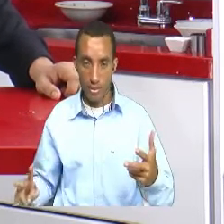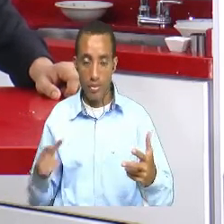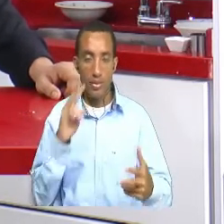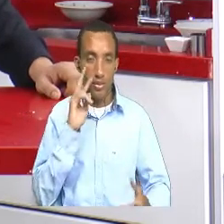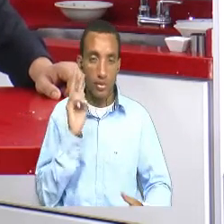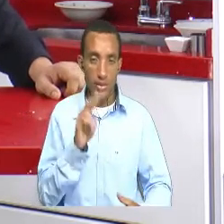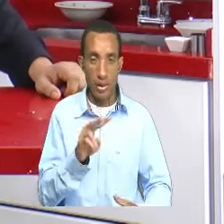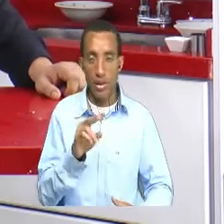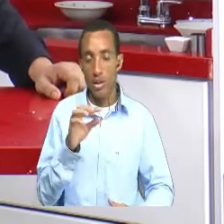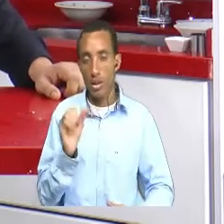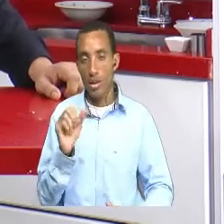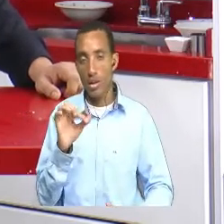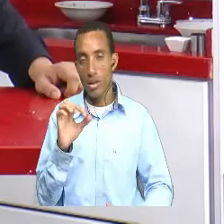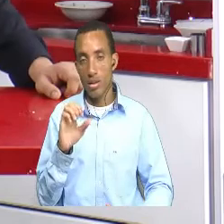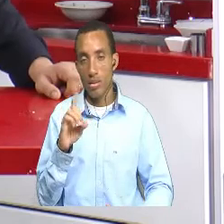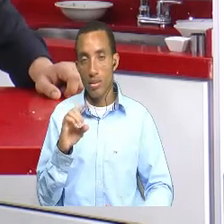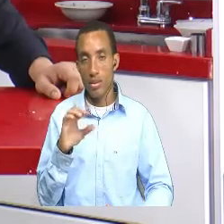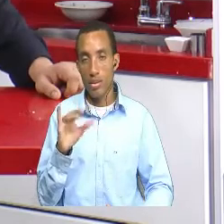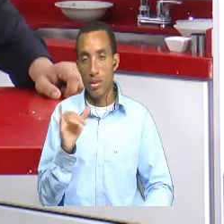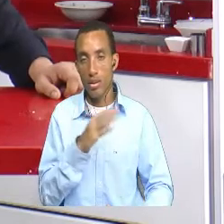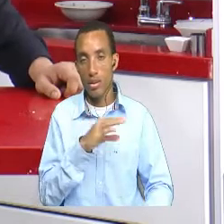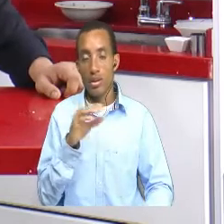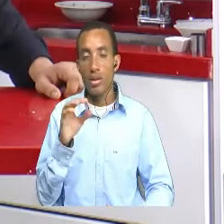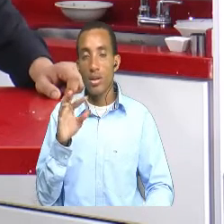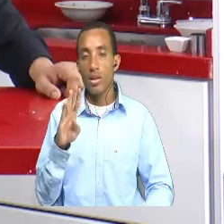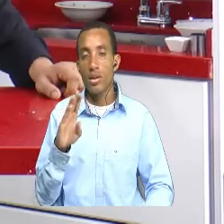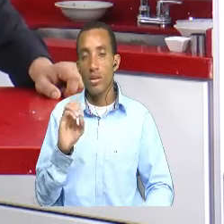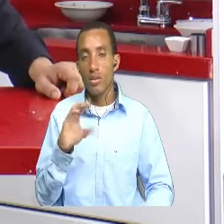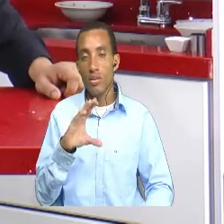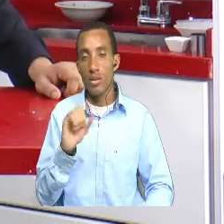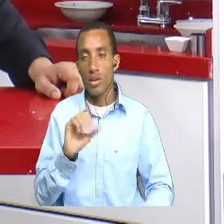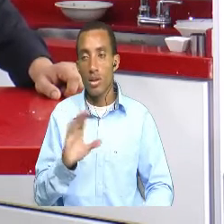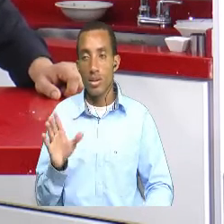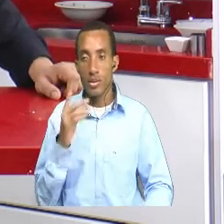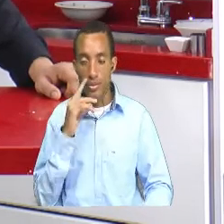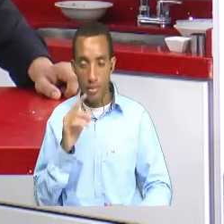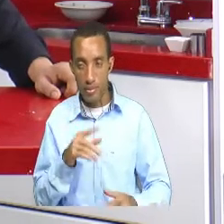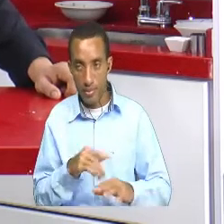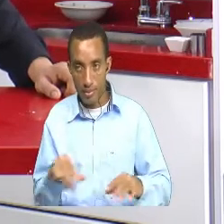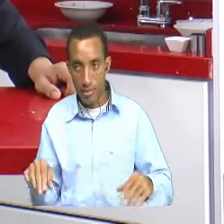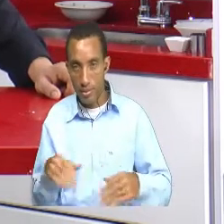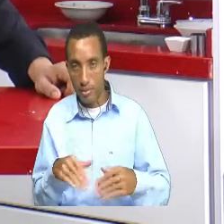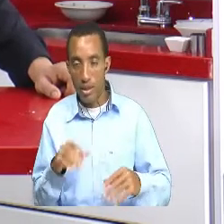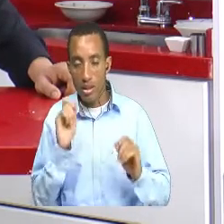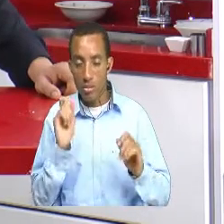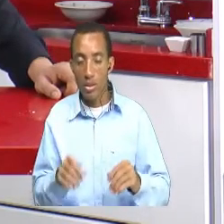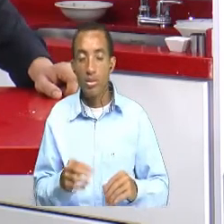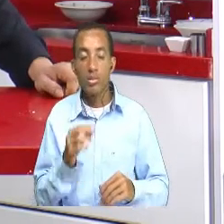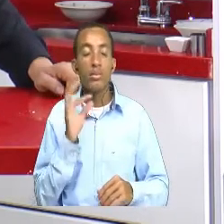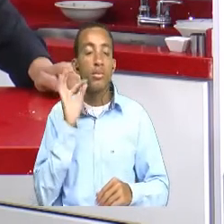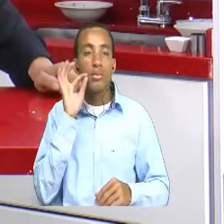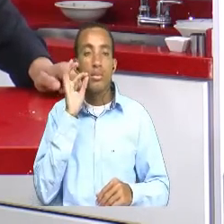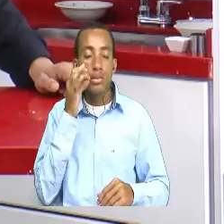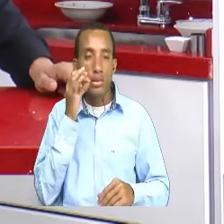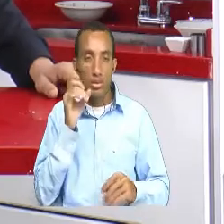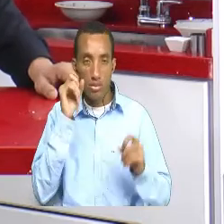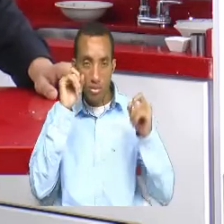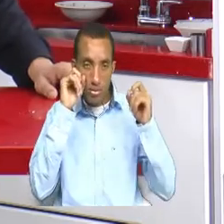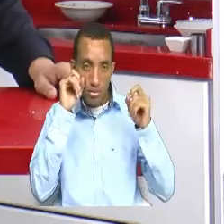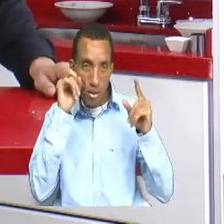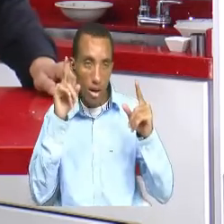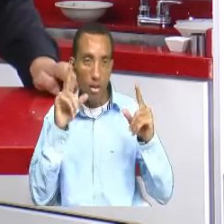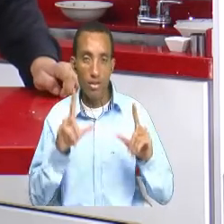a pedir de boca y posteriormente el pegadito en la dirección de mi ser prada será la creadora a un rico y delicioso premio que estaremos entregando